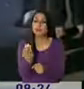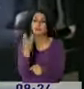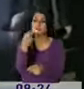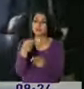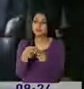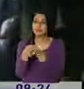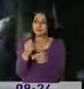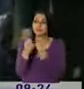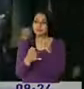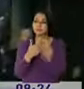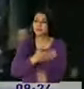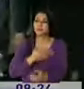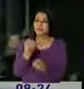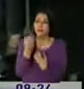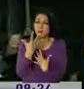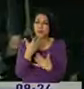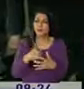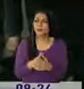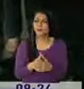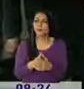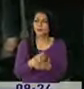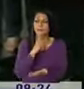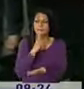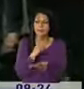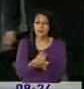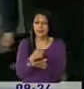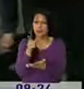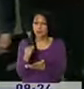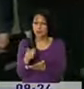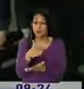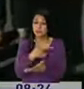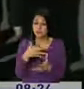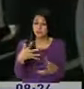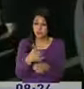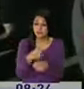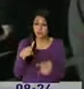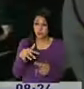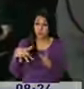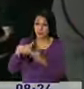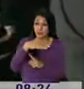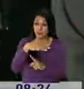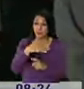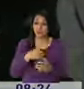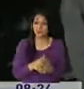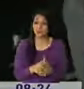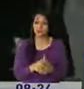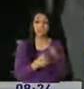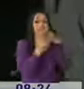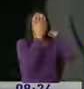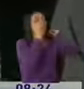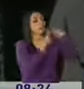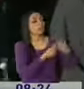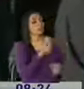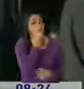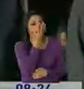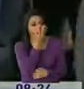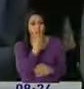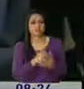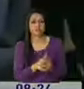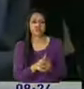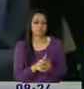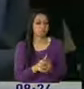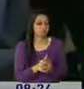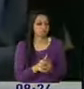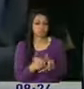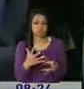con su nombre y apellido y cuénteme, ¿realmente usted se siente segura en este barrio? Buenos días. No,